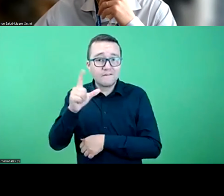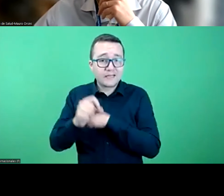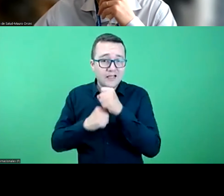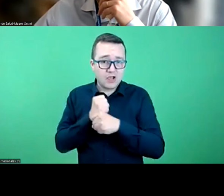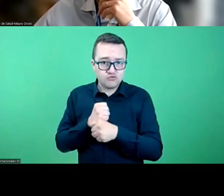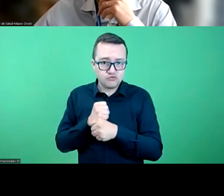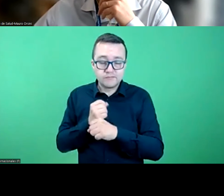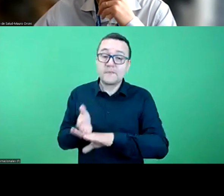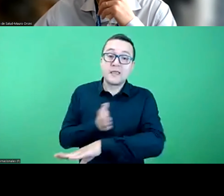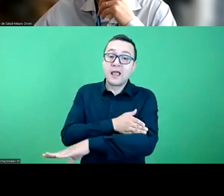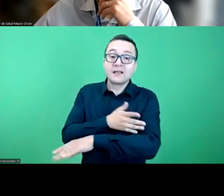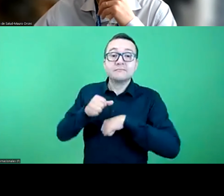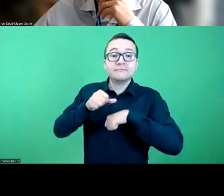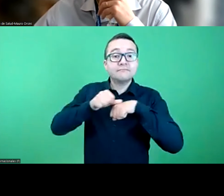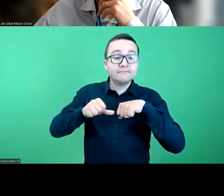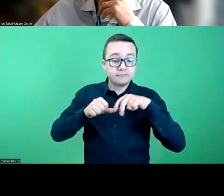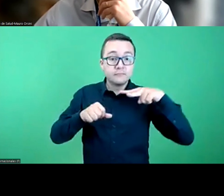Australia en una pierna incorrecta.